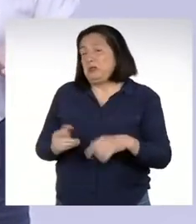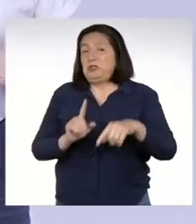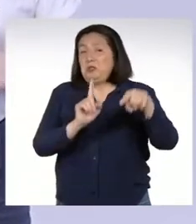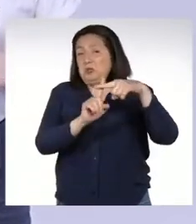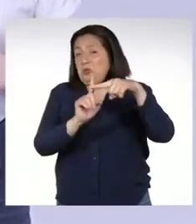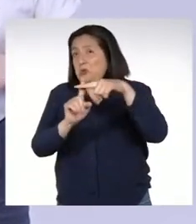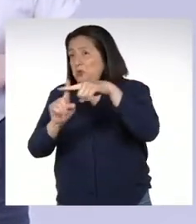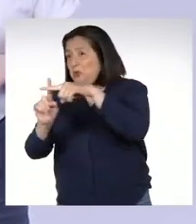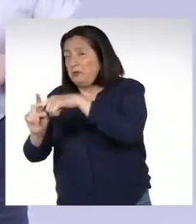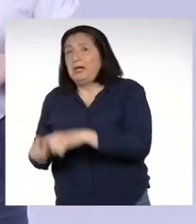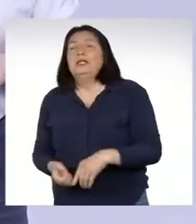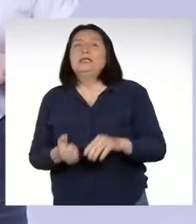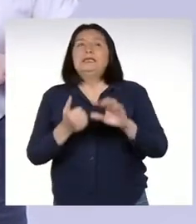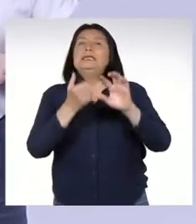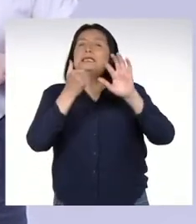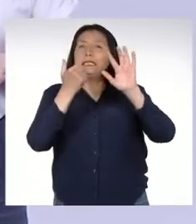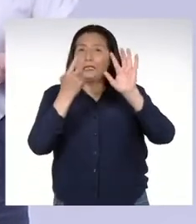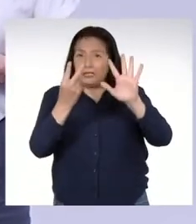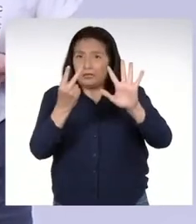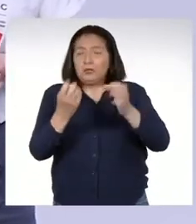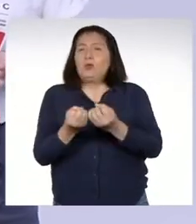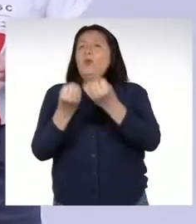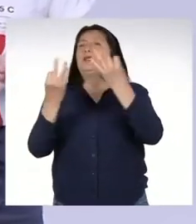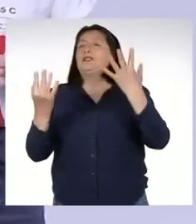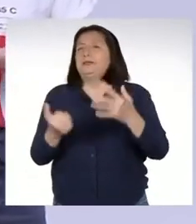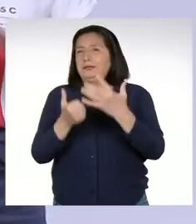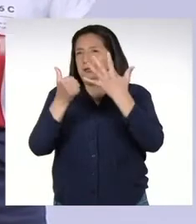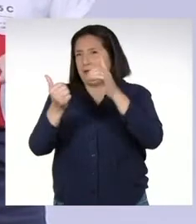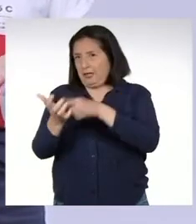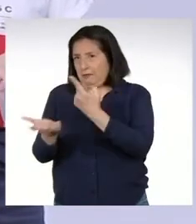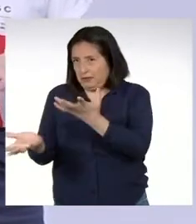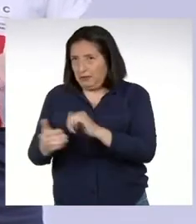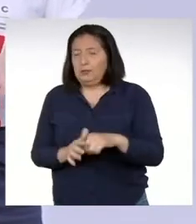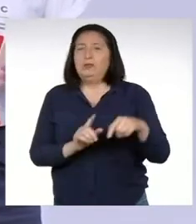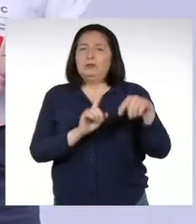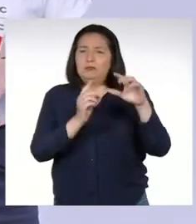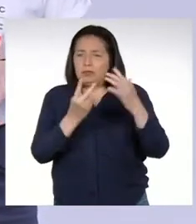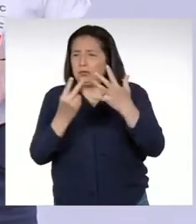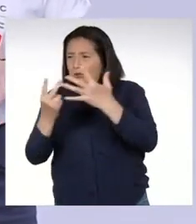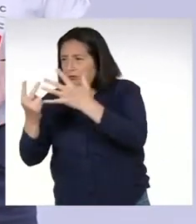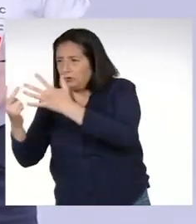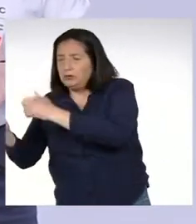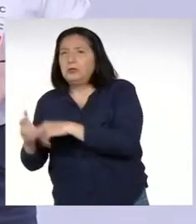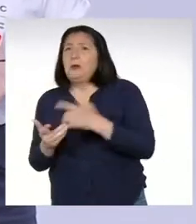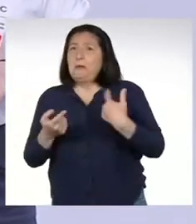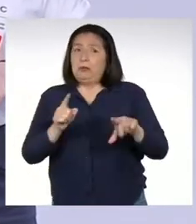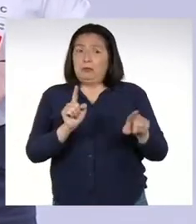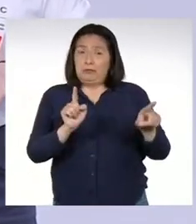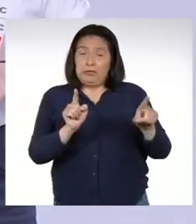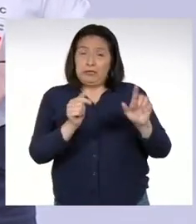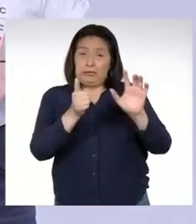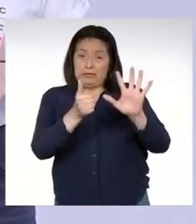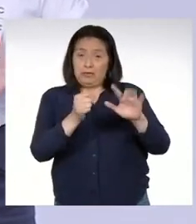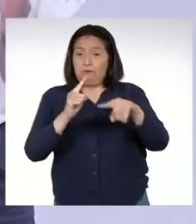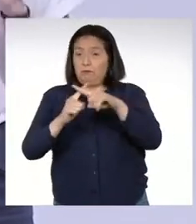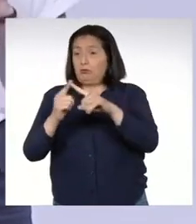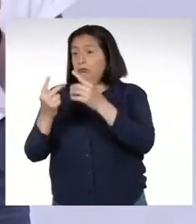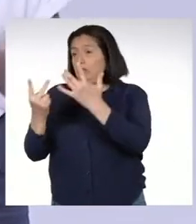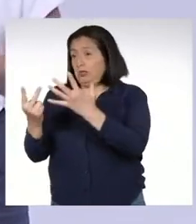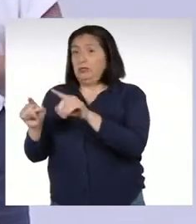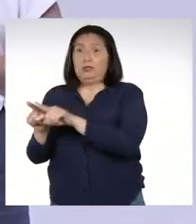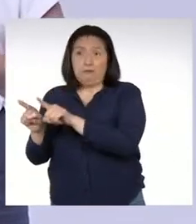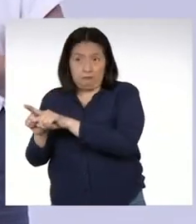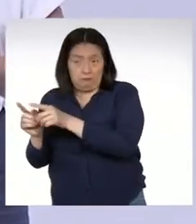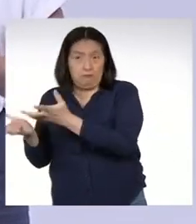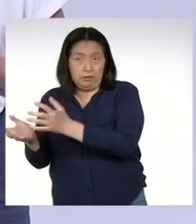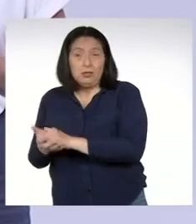sumar 6 veces 7. Sin embargo, también puede multiplicar 6 por 7, lo